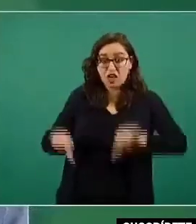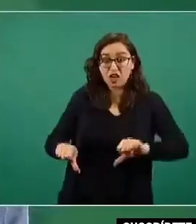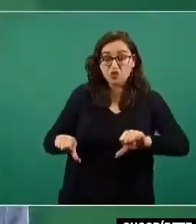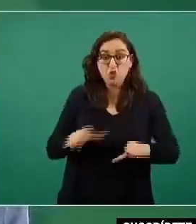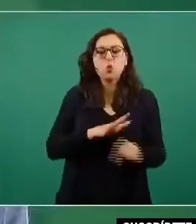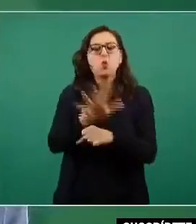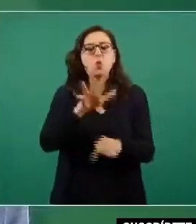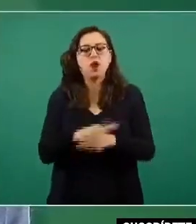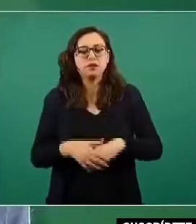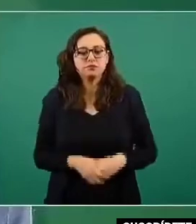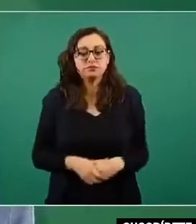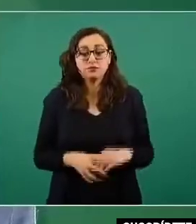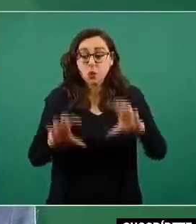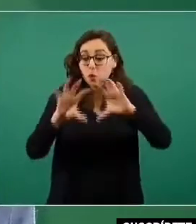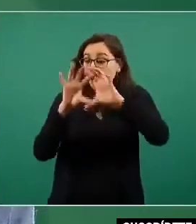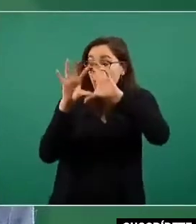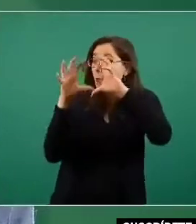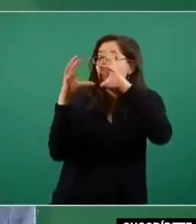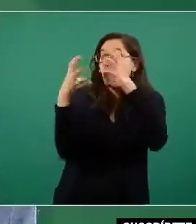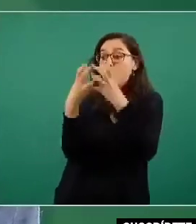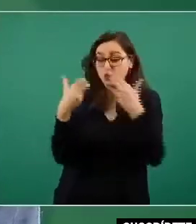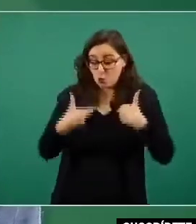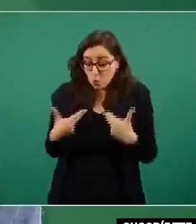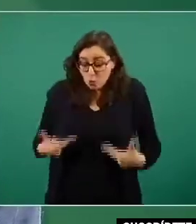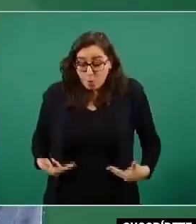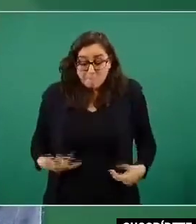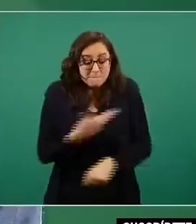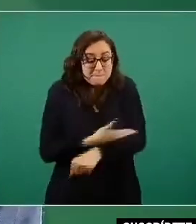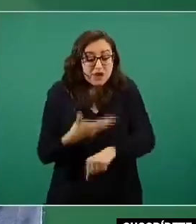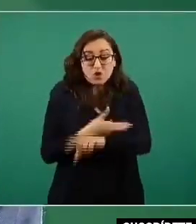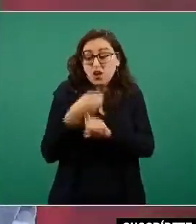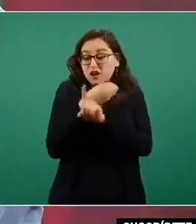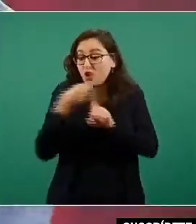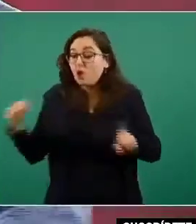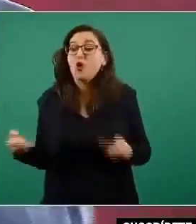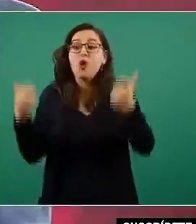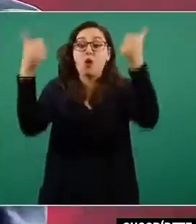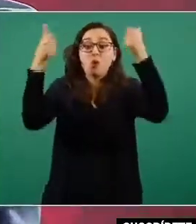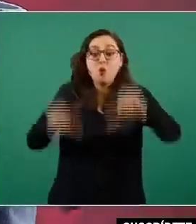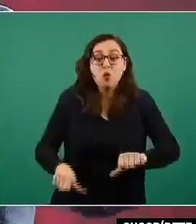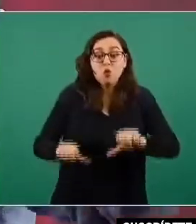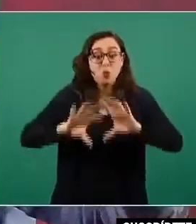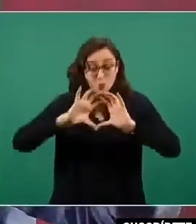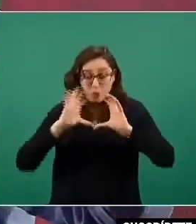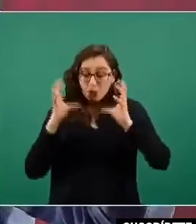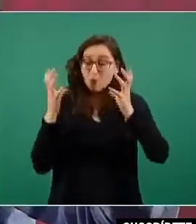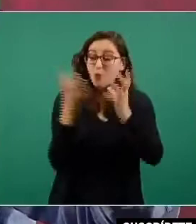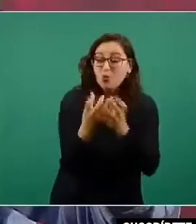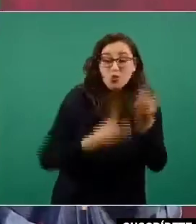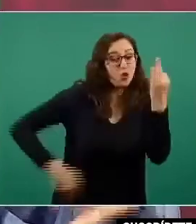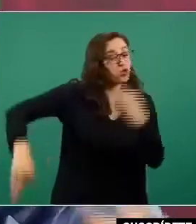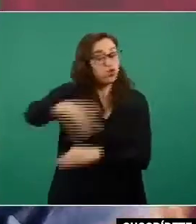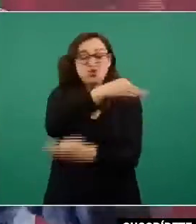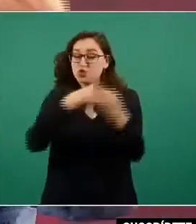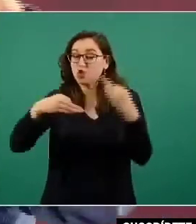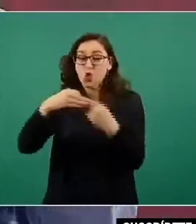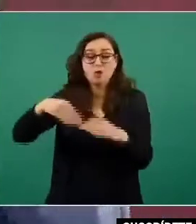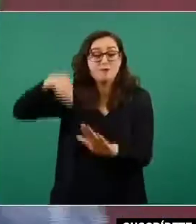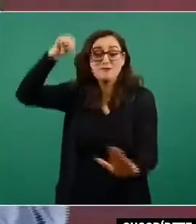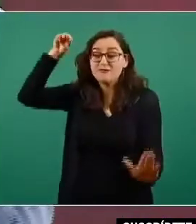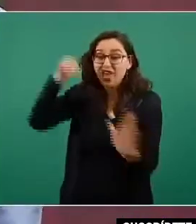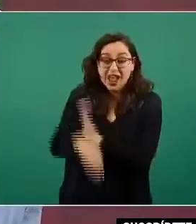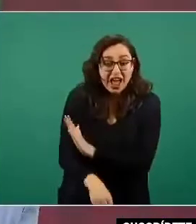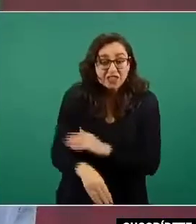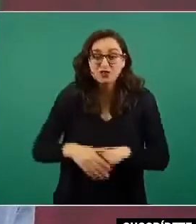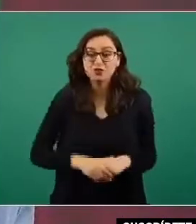no se sepa organizar y entonces que no sepa que el beneficio colectivo es